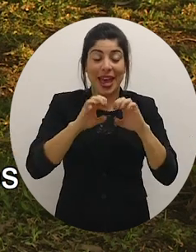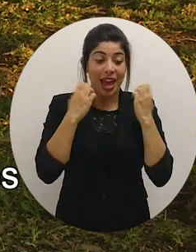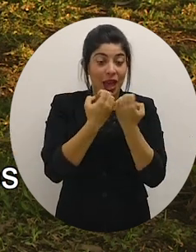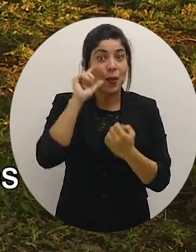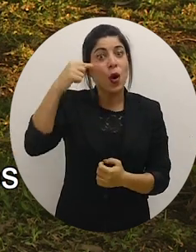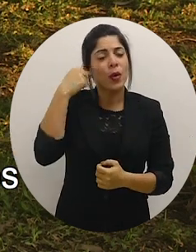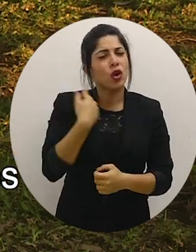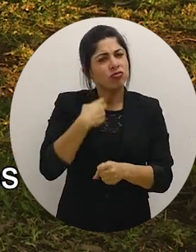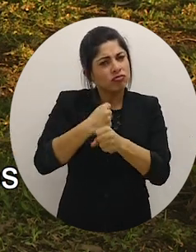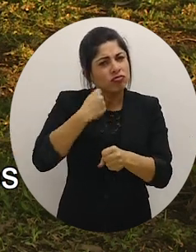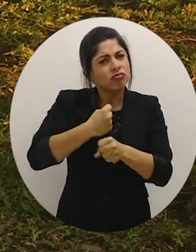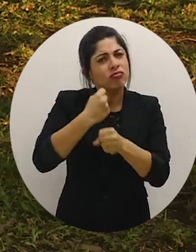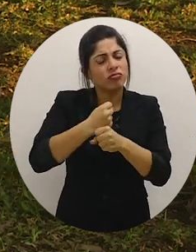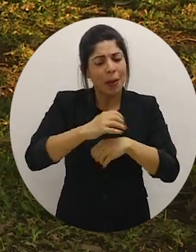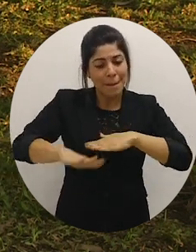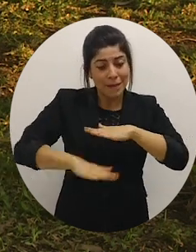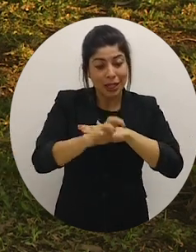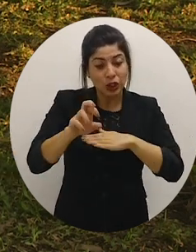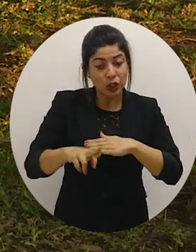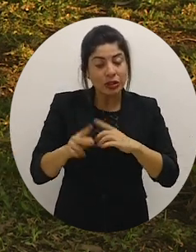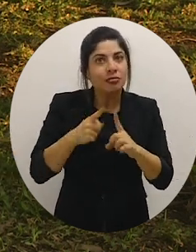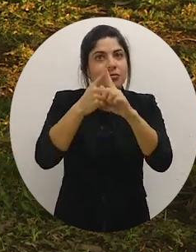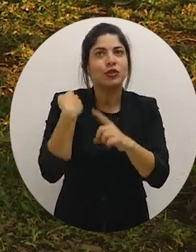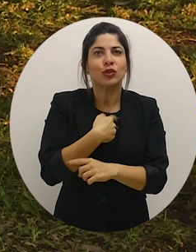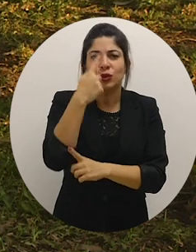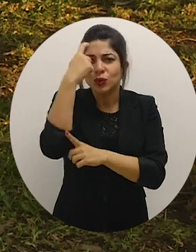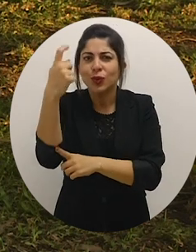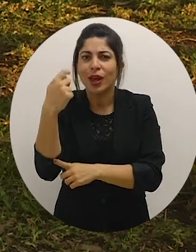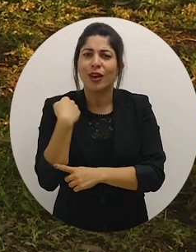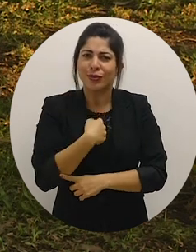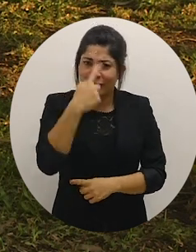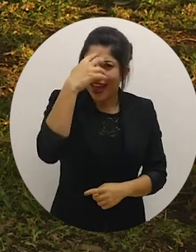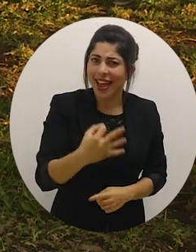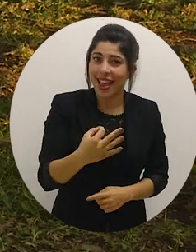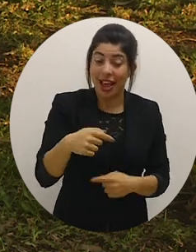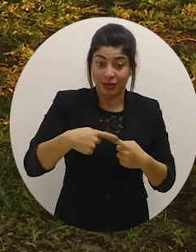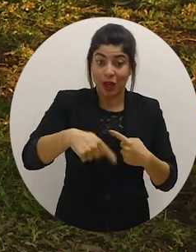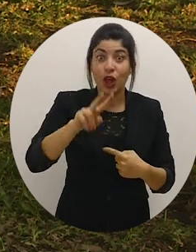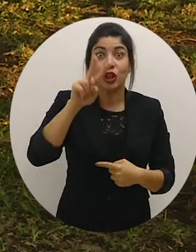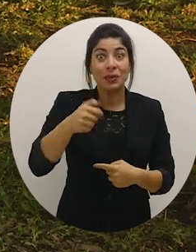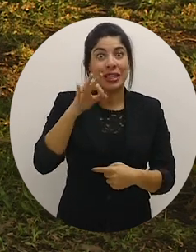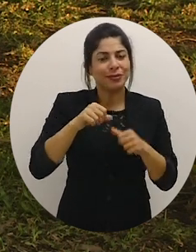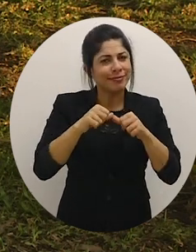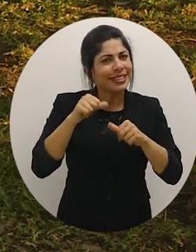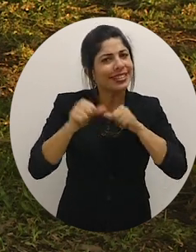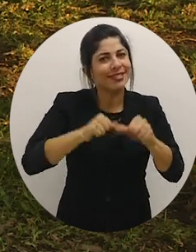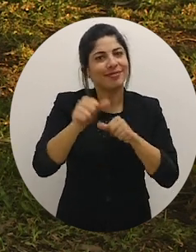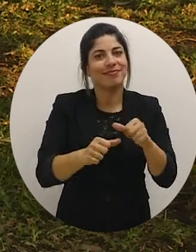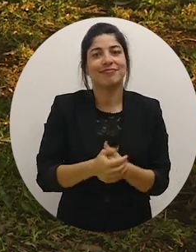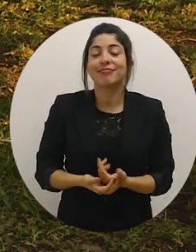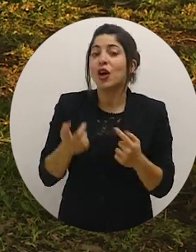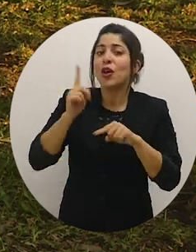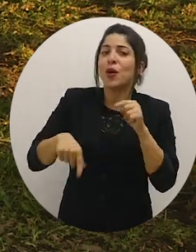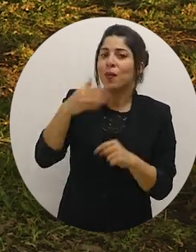equipo de gobierno, trabajamos las bases de la Costa Rica que soñamos, en la que creemos, y este 2019 seguiremos adelante.